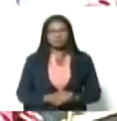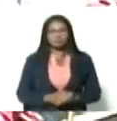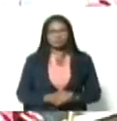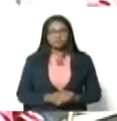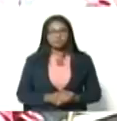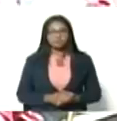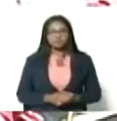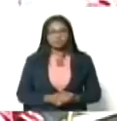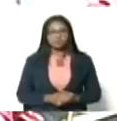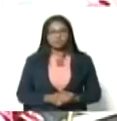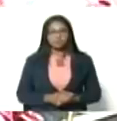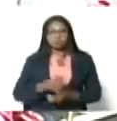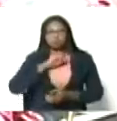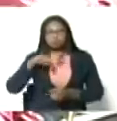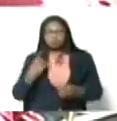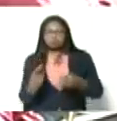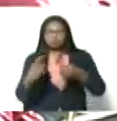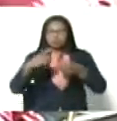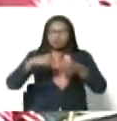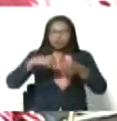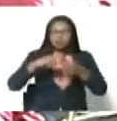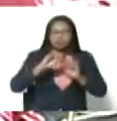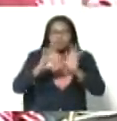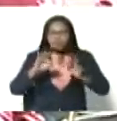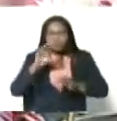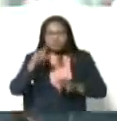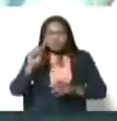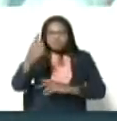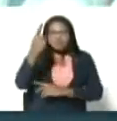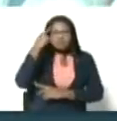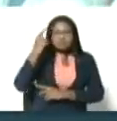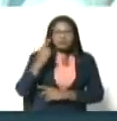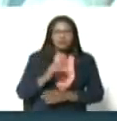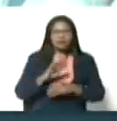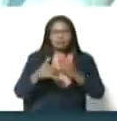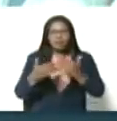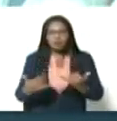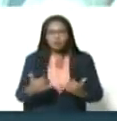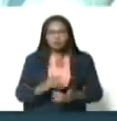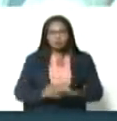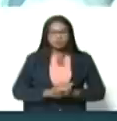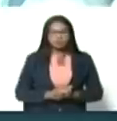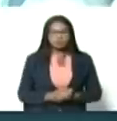Y allí nos sumamos, desde el primer día, desde el primer momento,